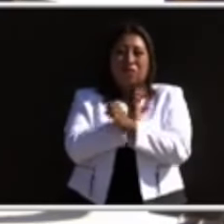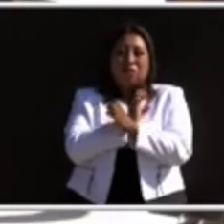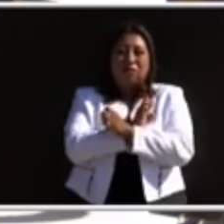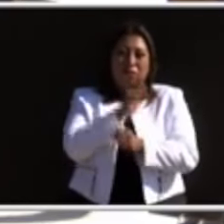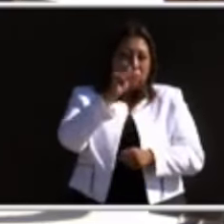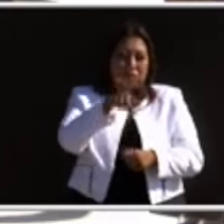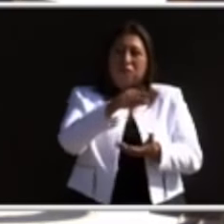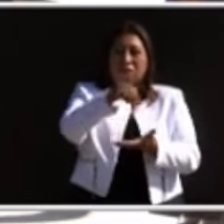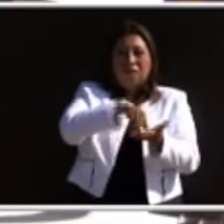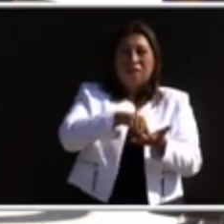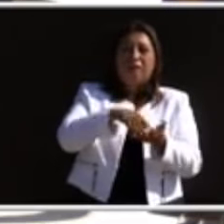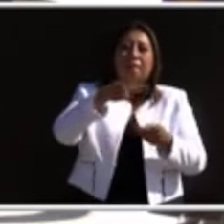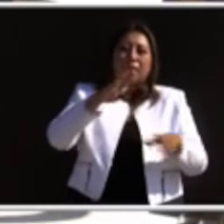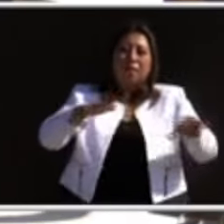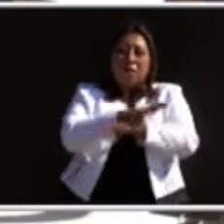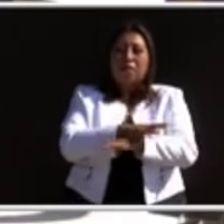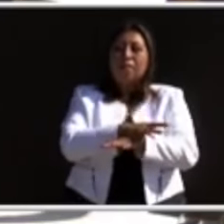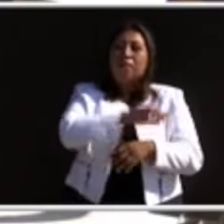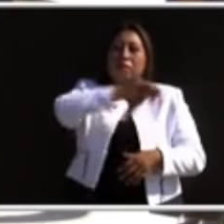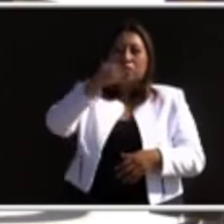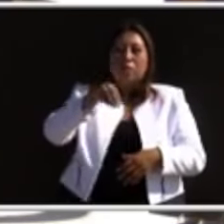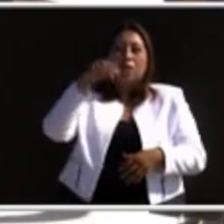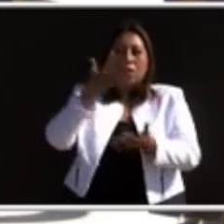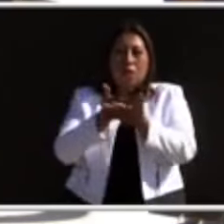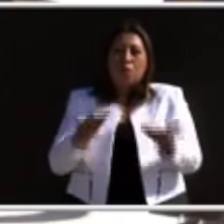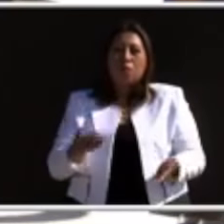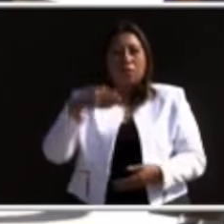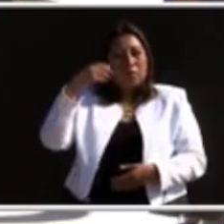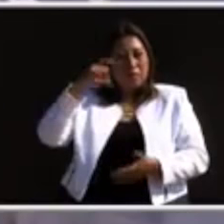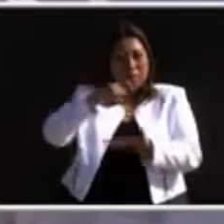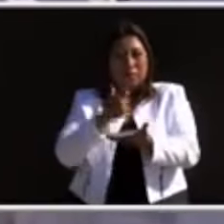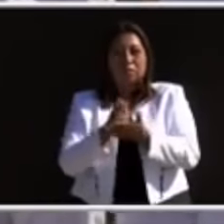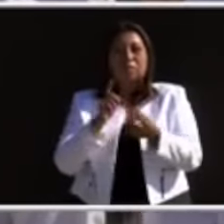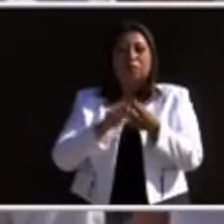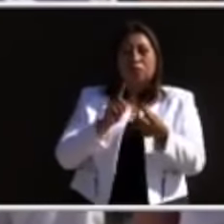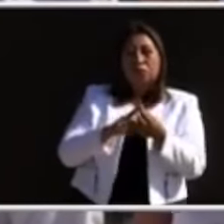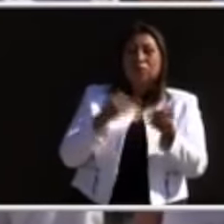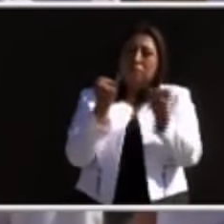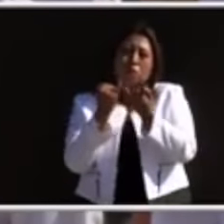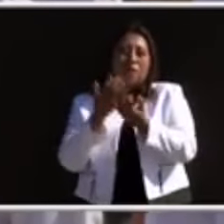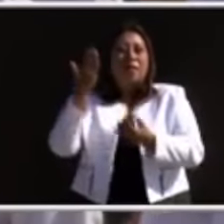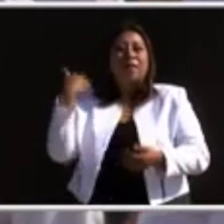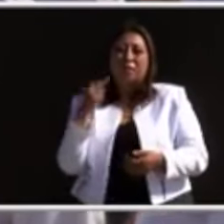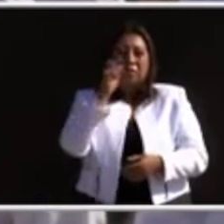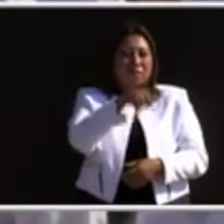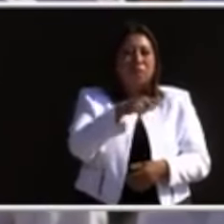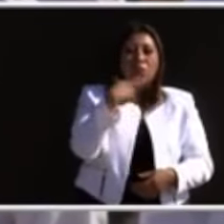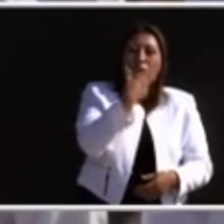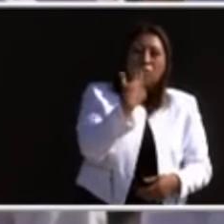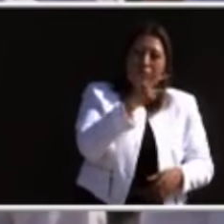Federal de la Secretaría de Desarrollo Social y en la Secretaría del Ayuntamiento de Boca del Río.